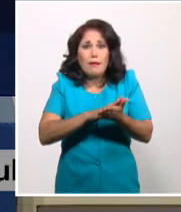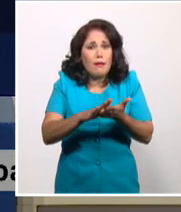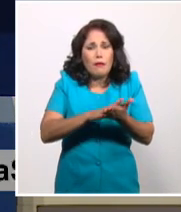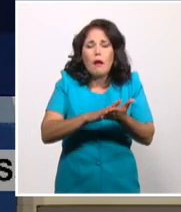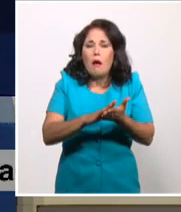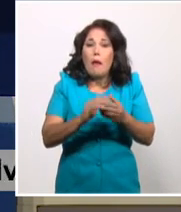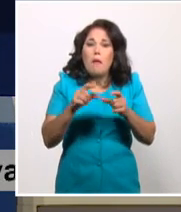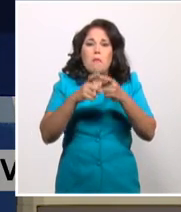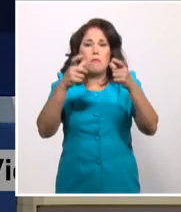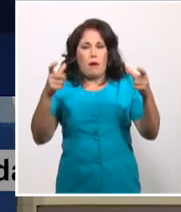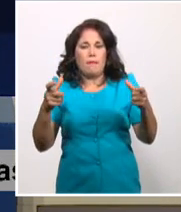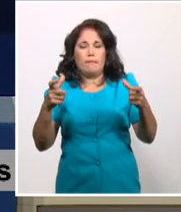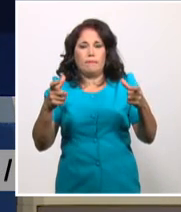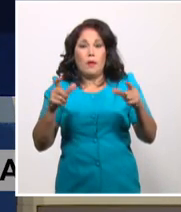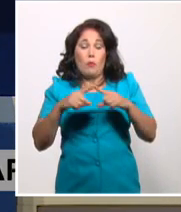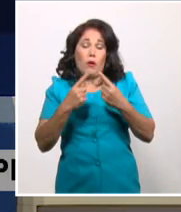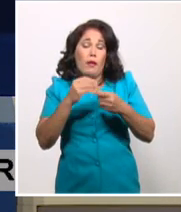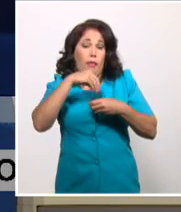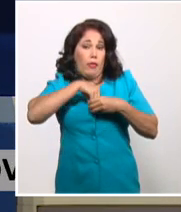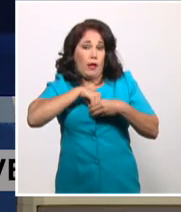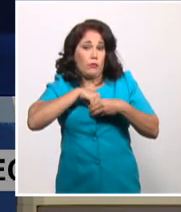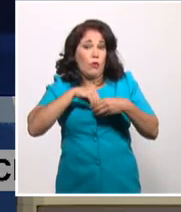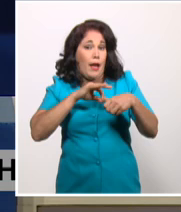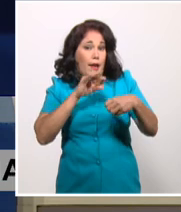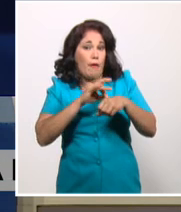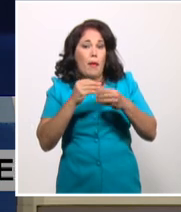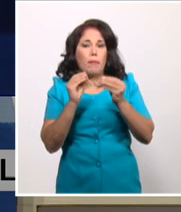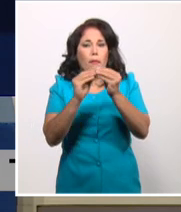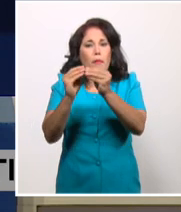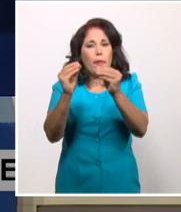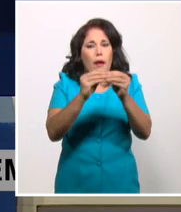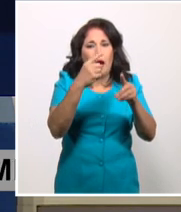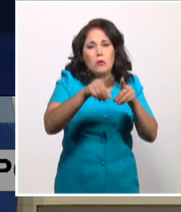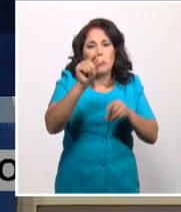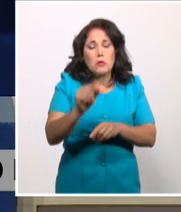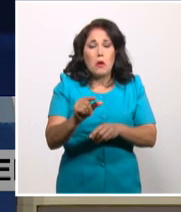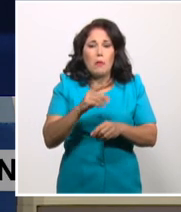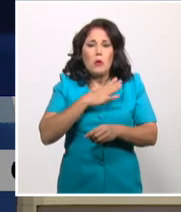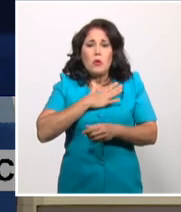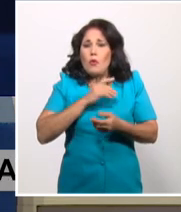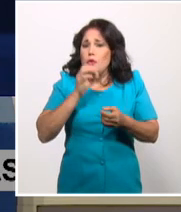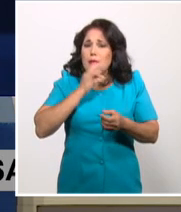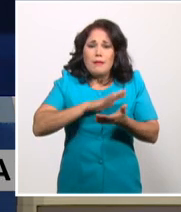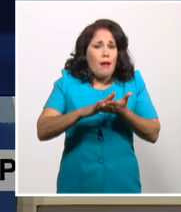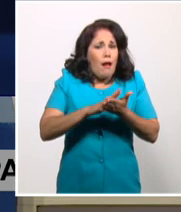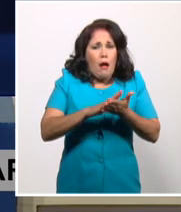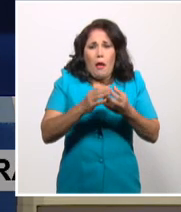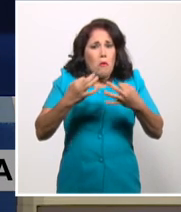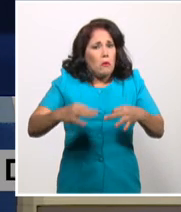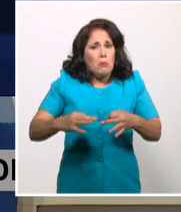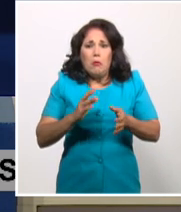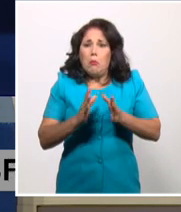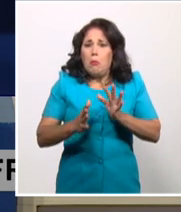ambulatoriamente con la enfermedad, transmitiendo el virus y aún sin tener síntomas de la misma.